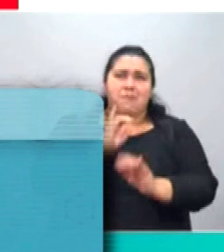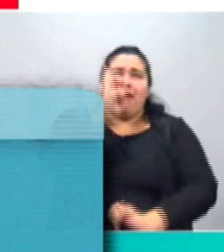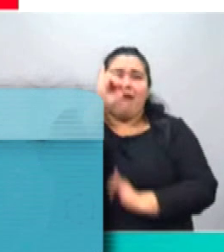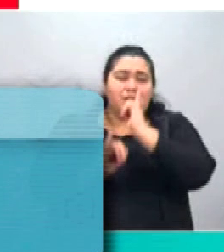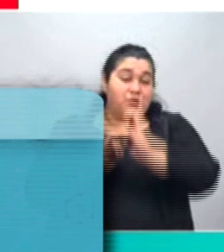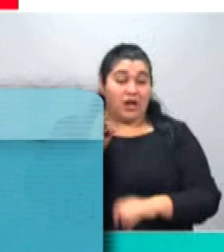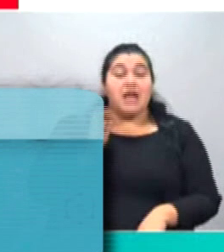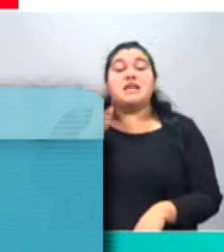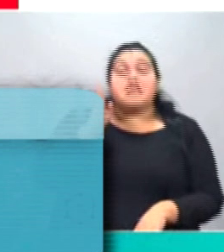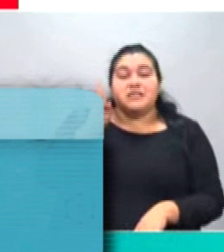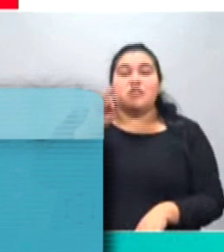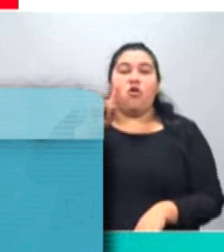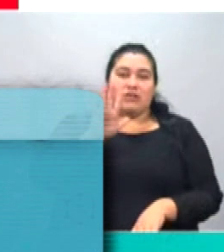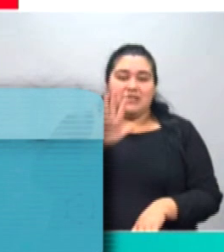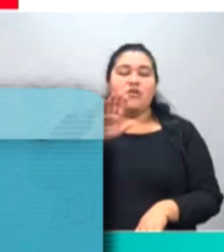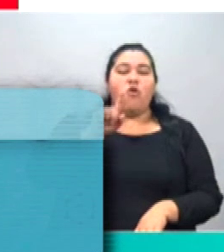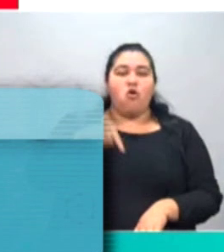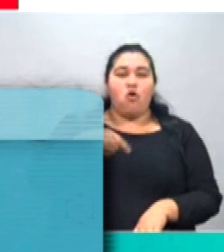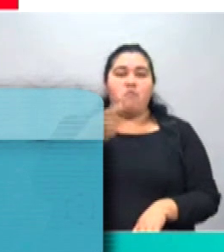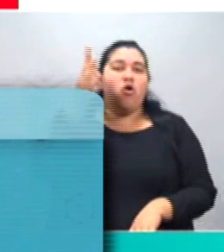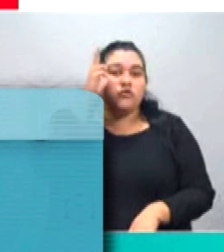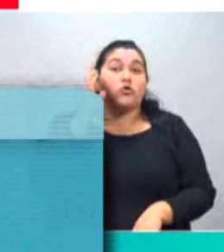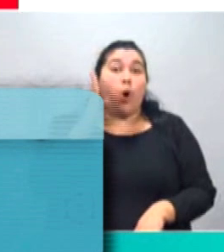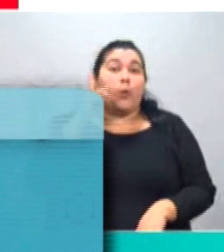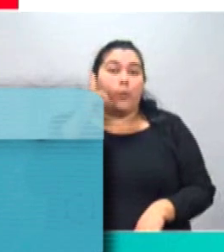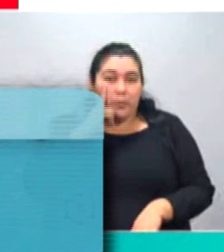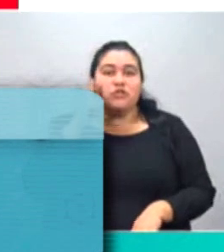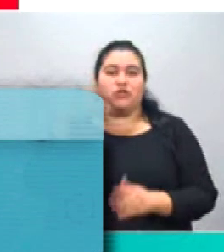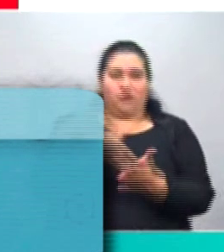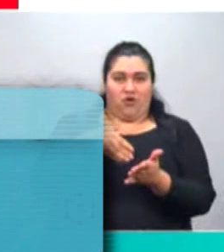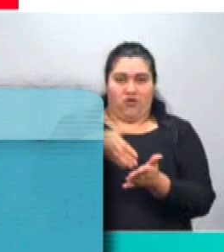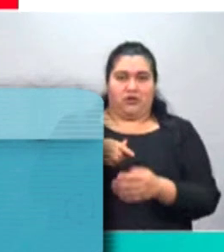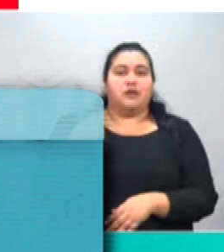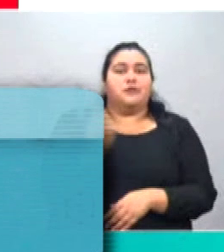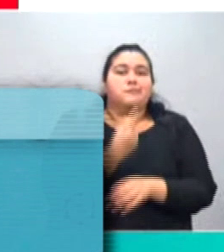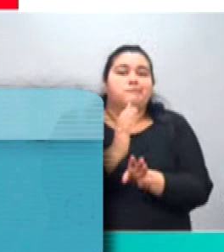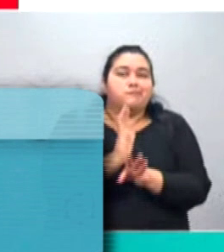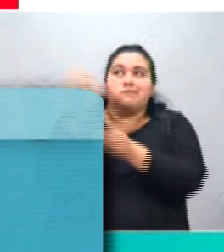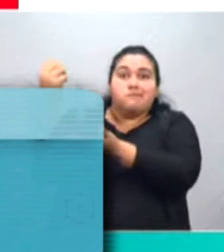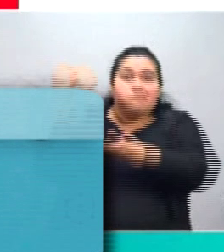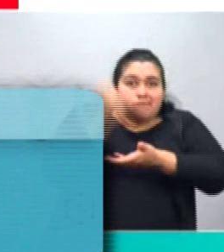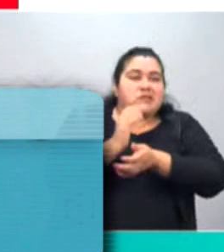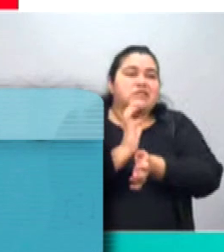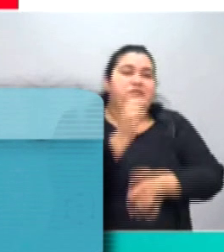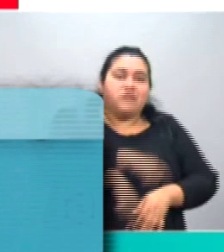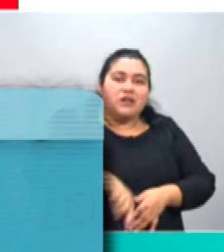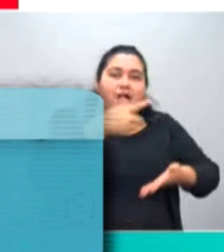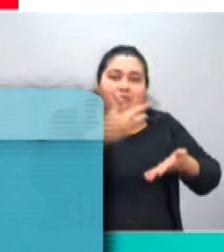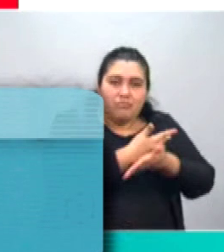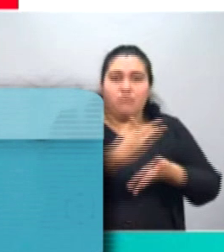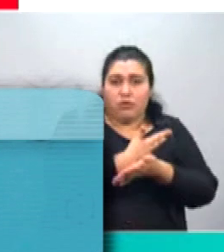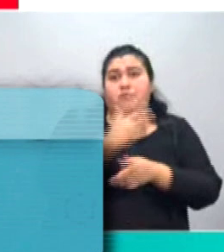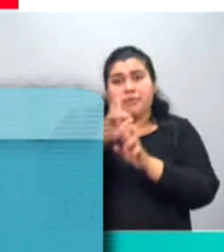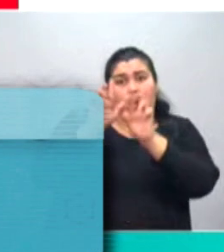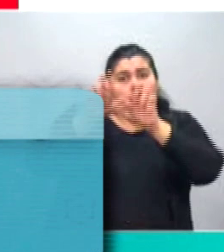5,8 billones de pesos con los que se nos está castigando a los bonaerenses. Repito, es un programa, un